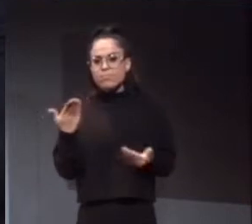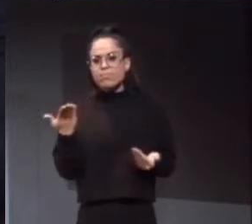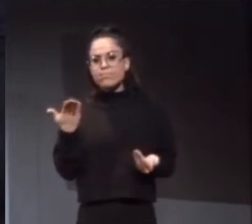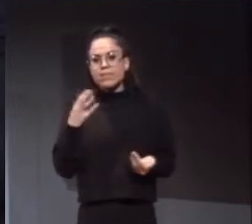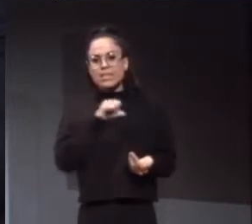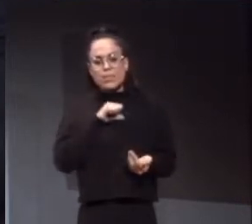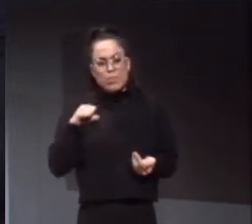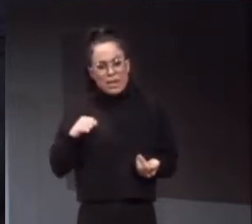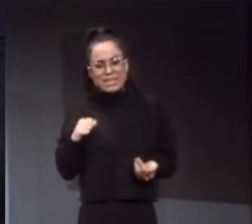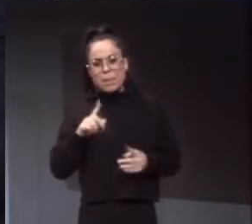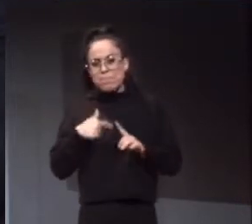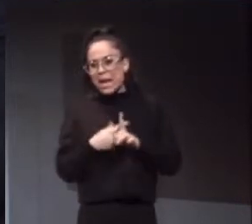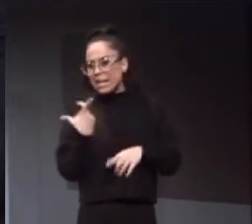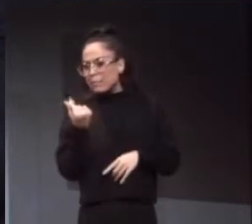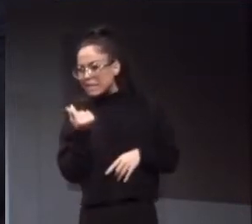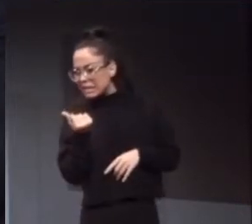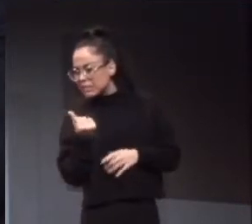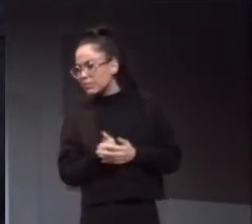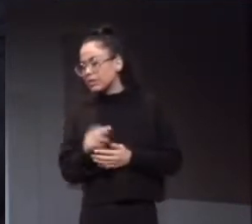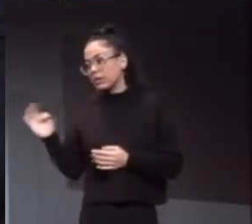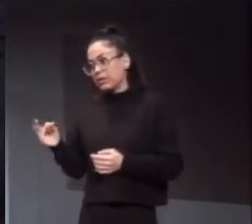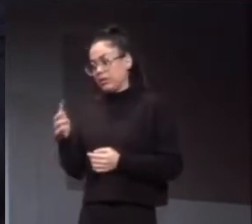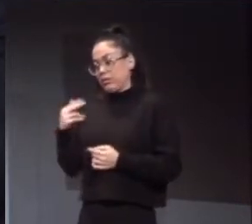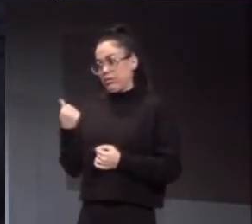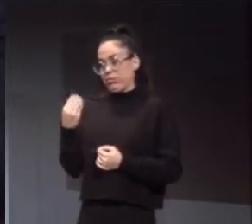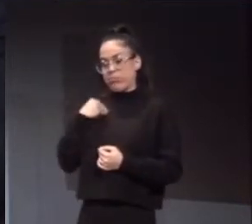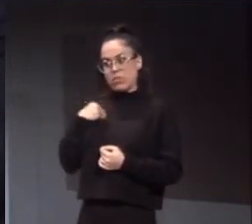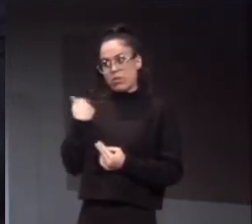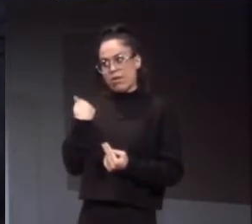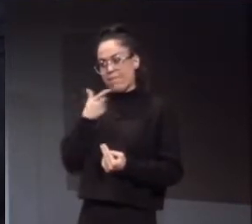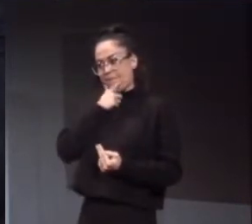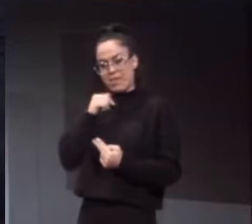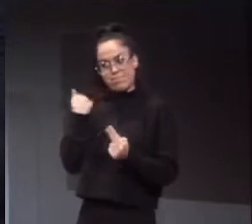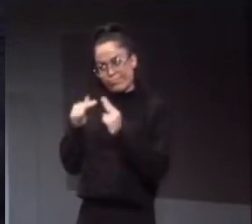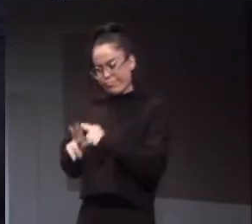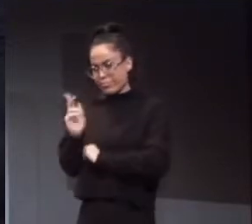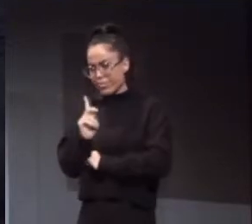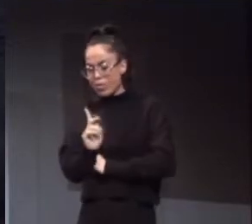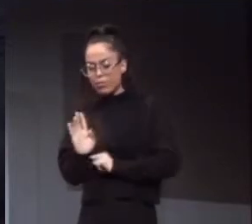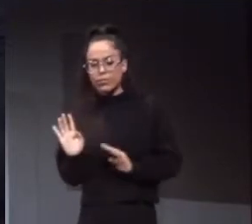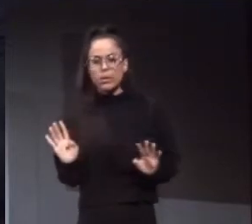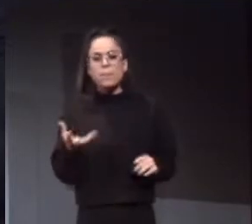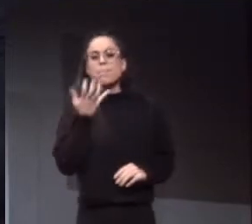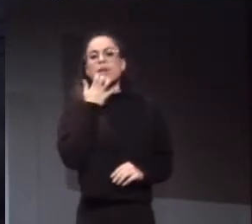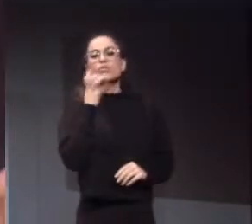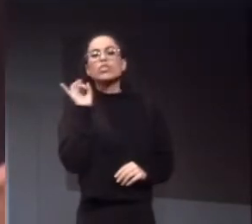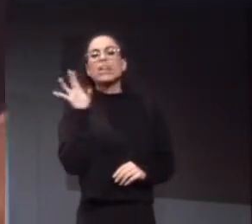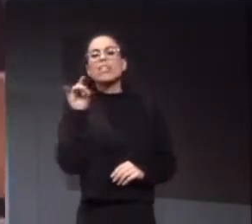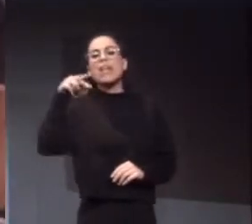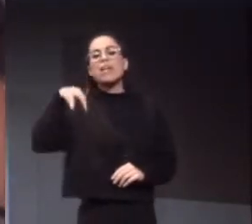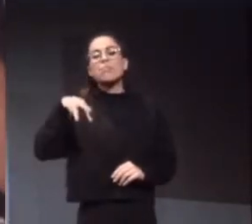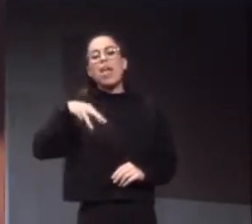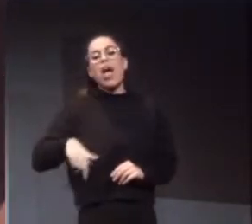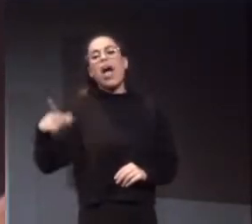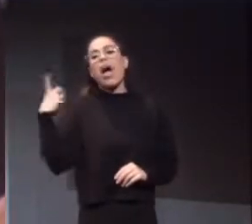bueno yo creo que no es fácil la pregunta por ejemplo el 15m ayer fue madrid que